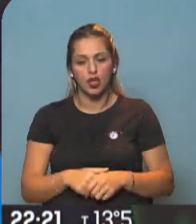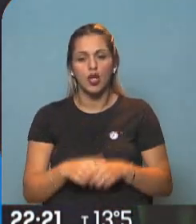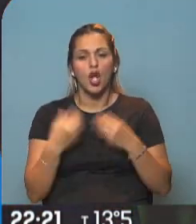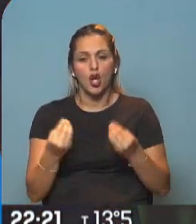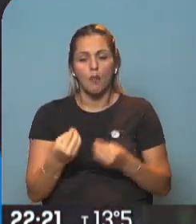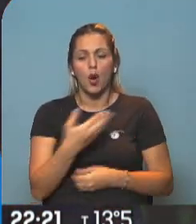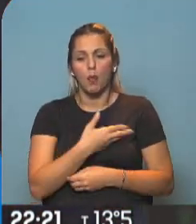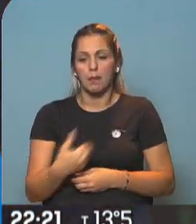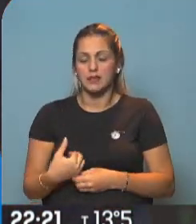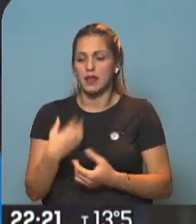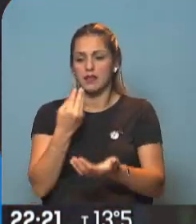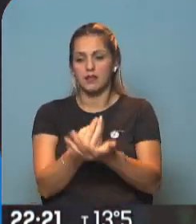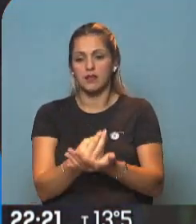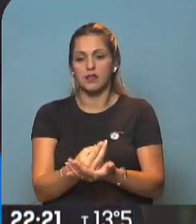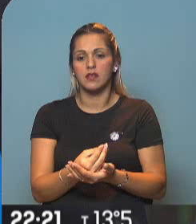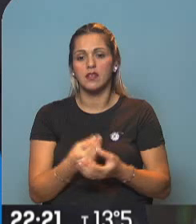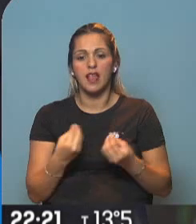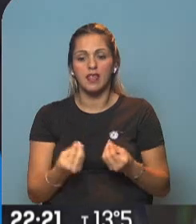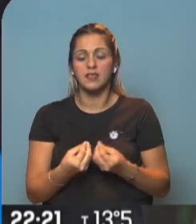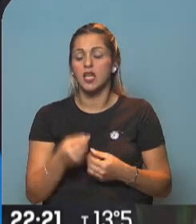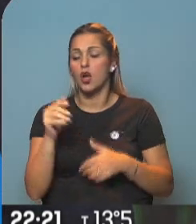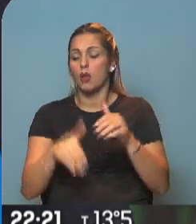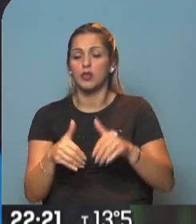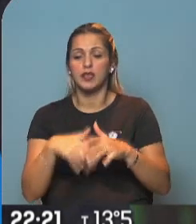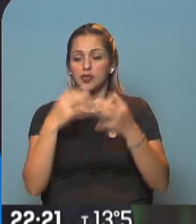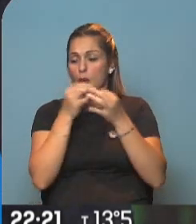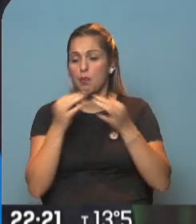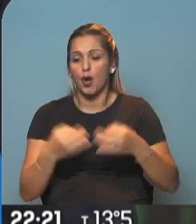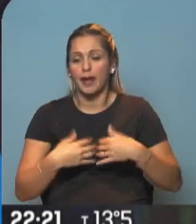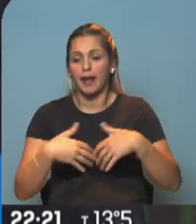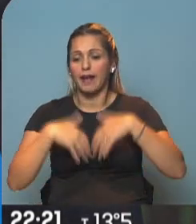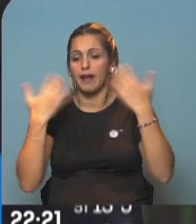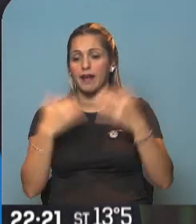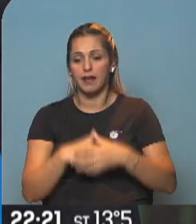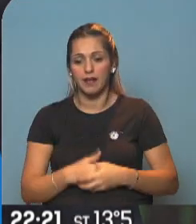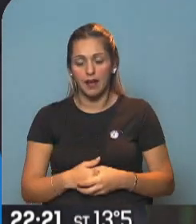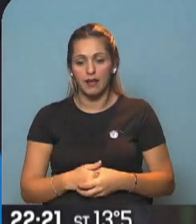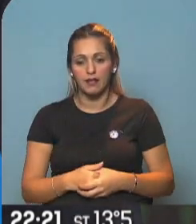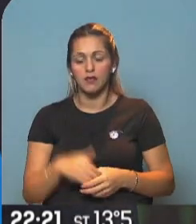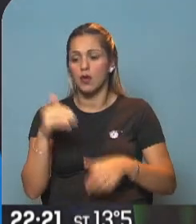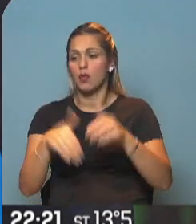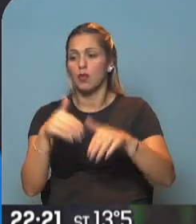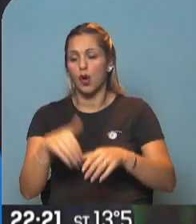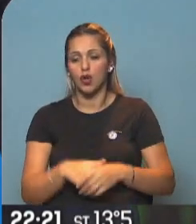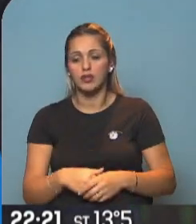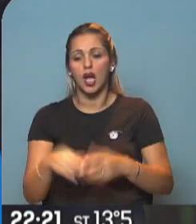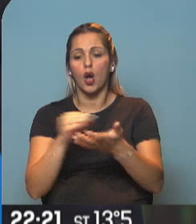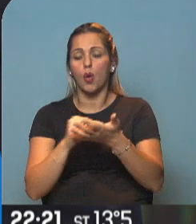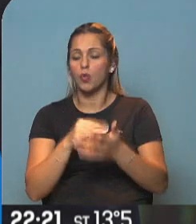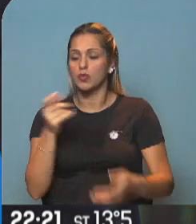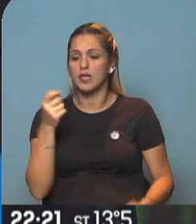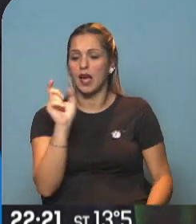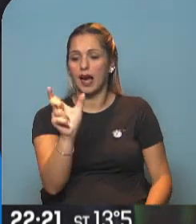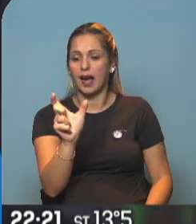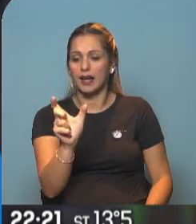un presidente que llama elecciones a su antojo, que de repente no va a un revocatorio, que usa el carnet de la